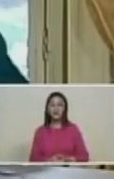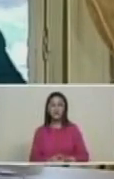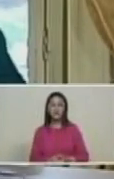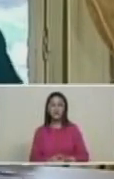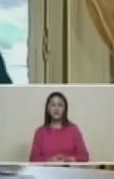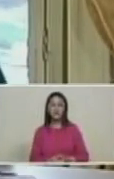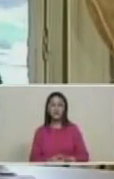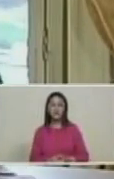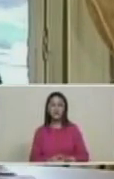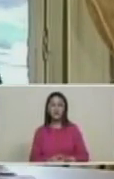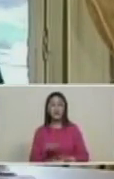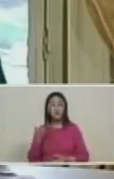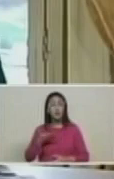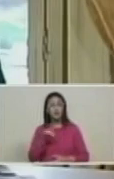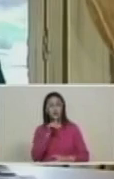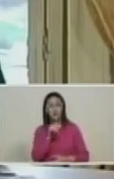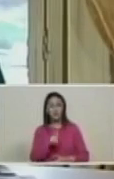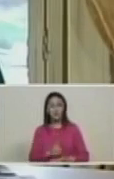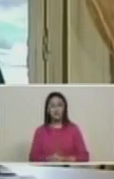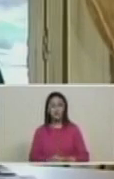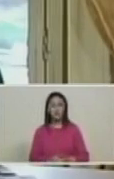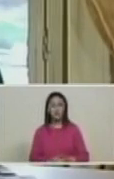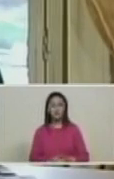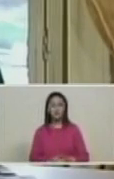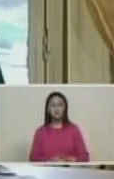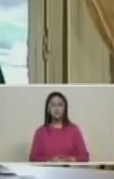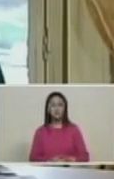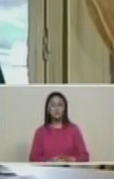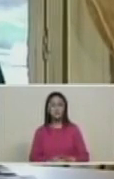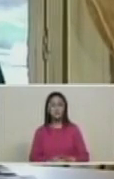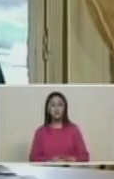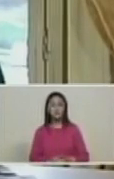Oído. Un dato importante.